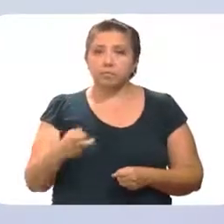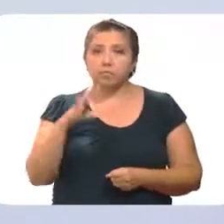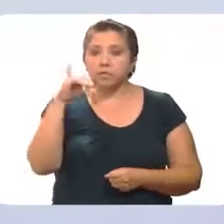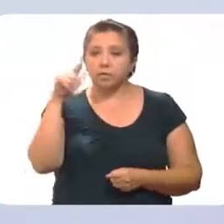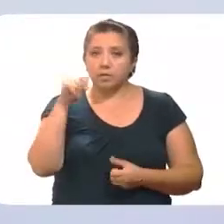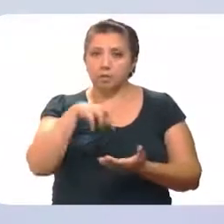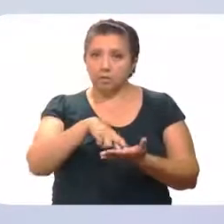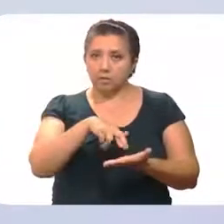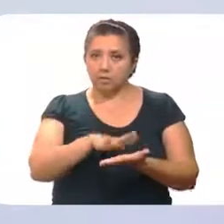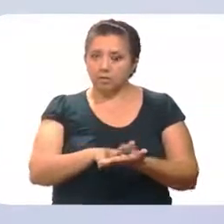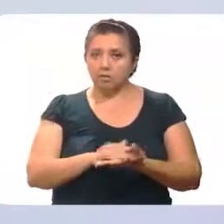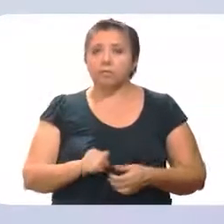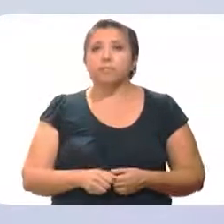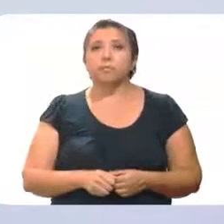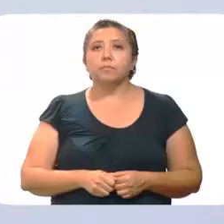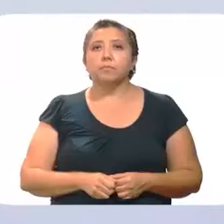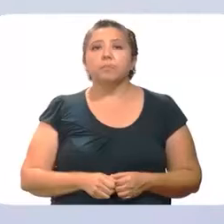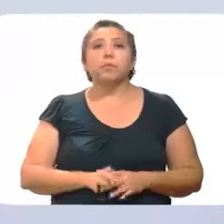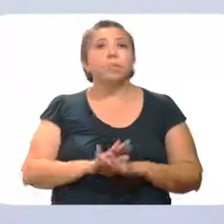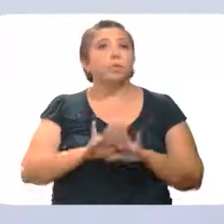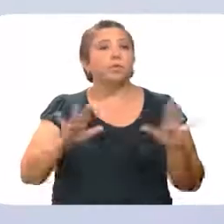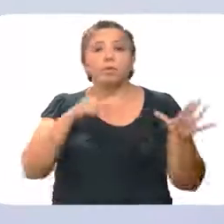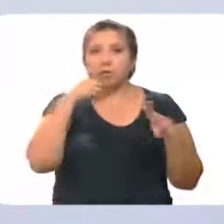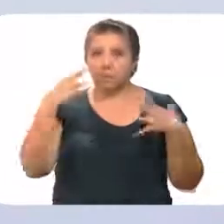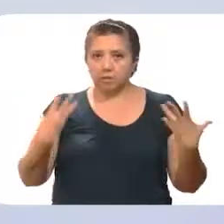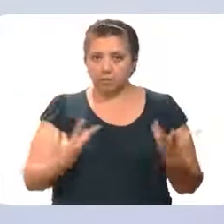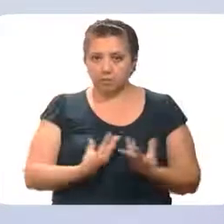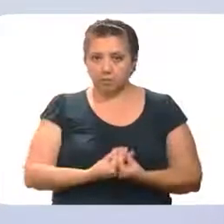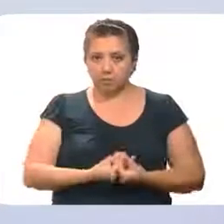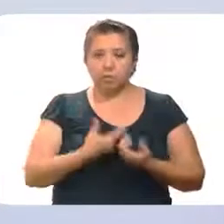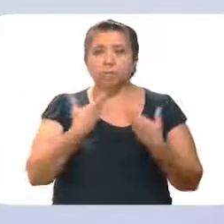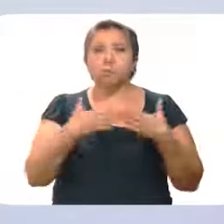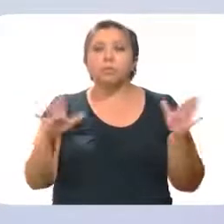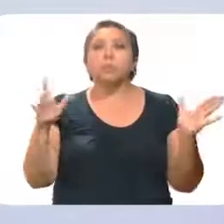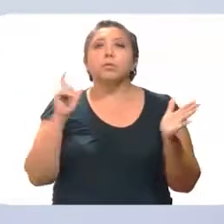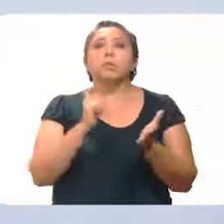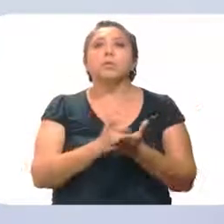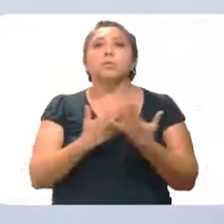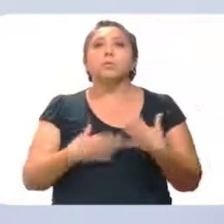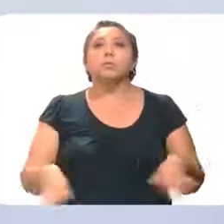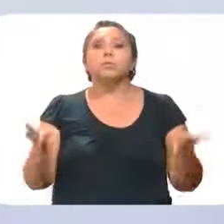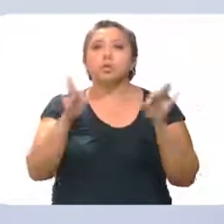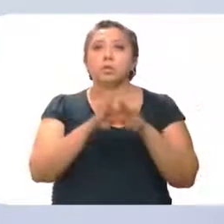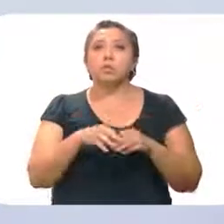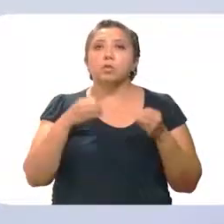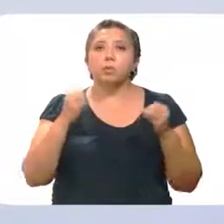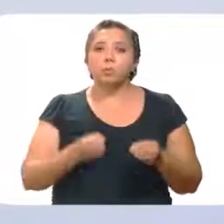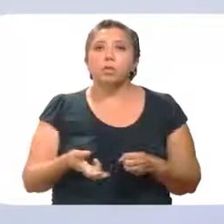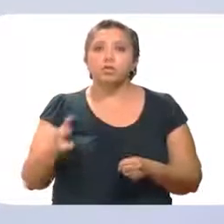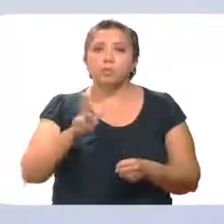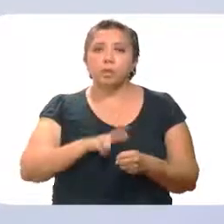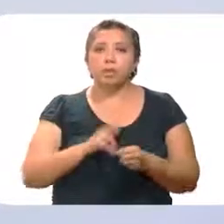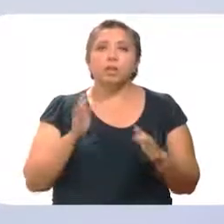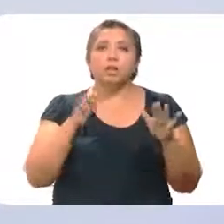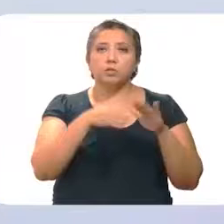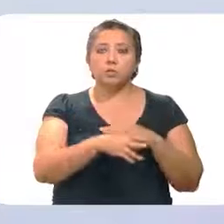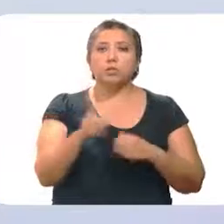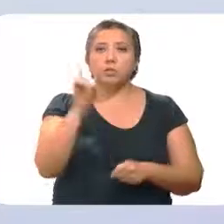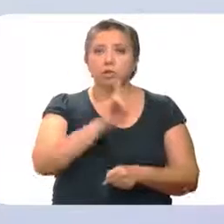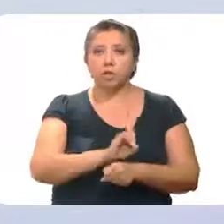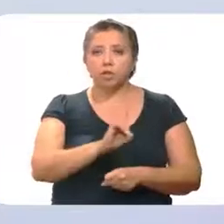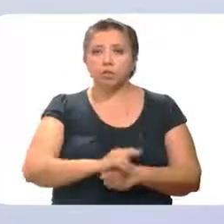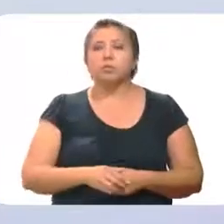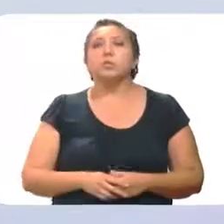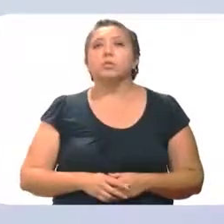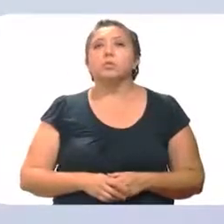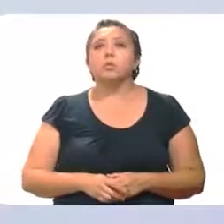y registros. Como hemos señalado, en la reapertura económica los datos más importantes son la ocupación hospitalaria y los